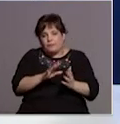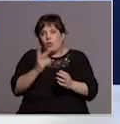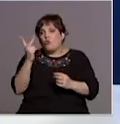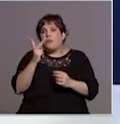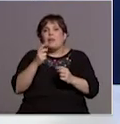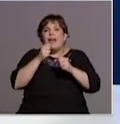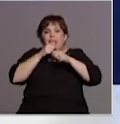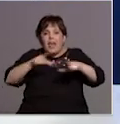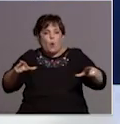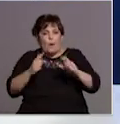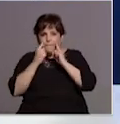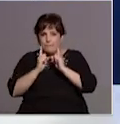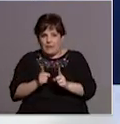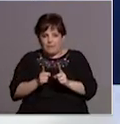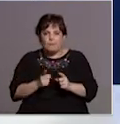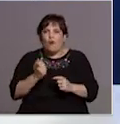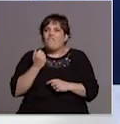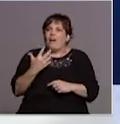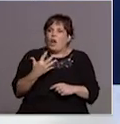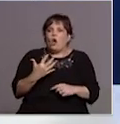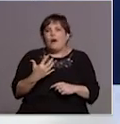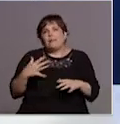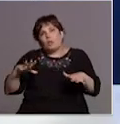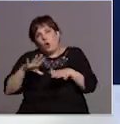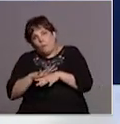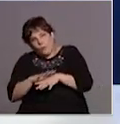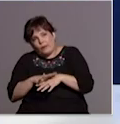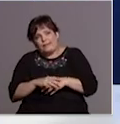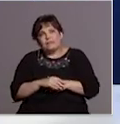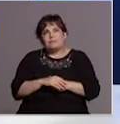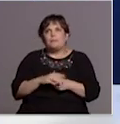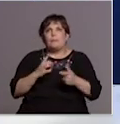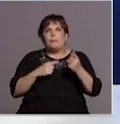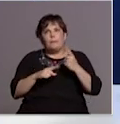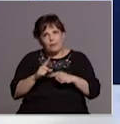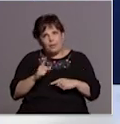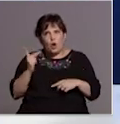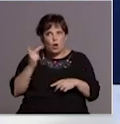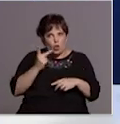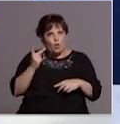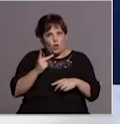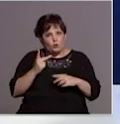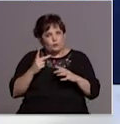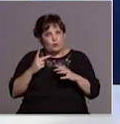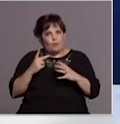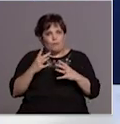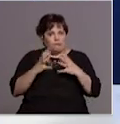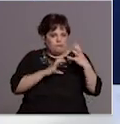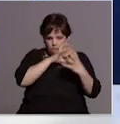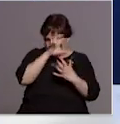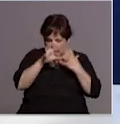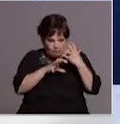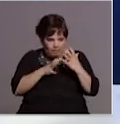comparten la lengua inglesa a ciertos valores comunes pero los dos enfrentados a una situación